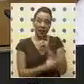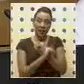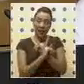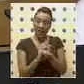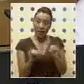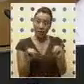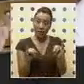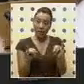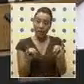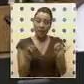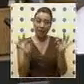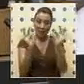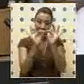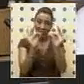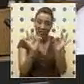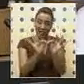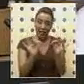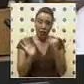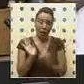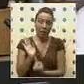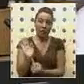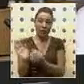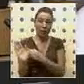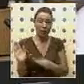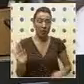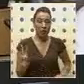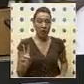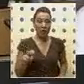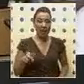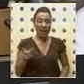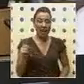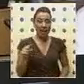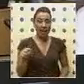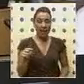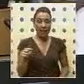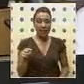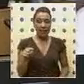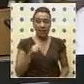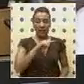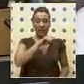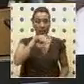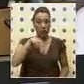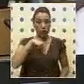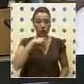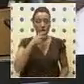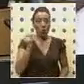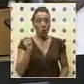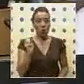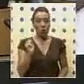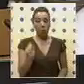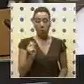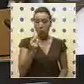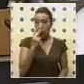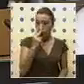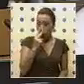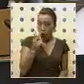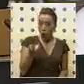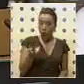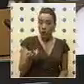informe, el cual fue detallado en una presentación por el diputado Venegas, el cual me imagino que todos tuvimos la oportunidad de